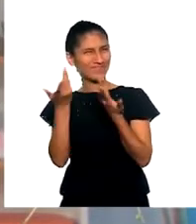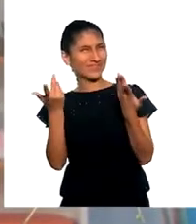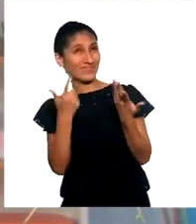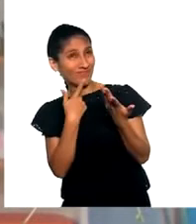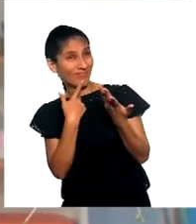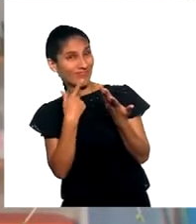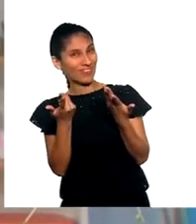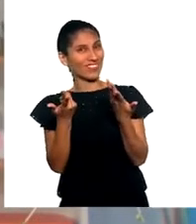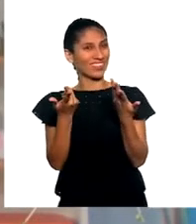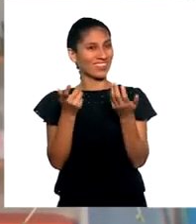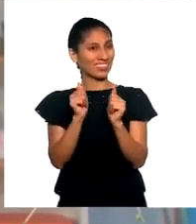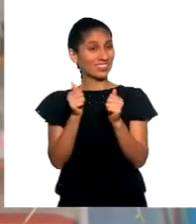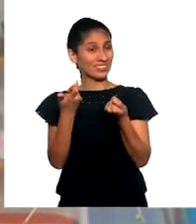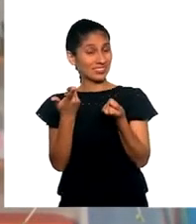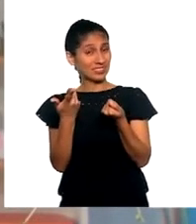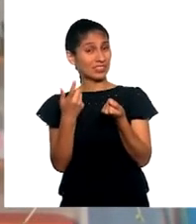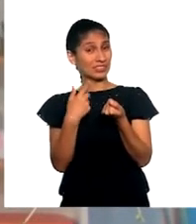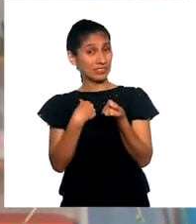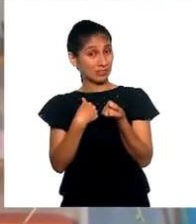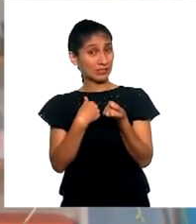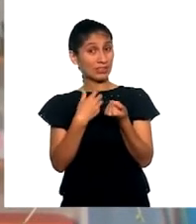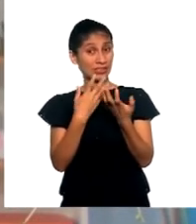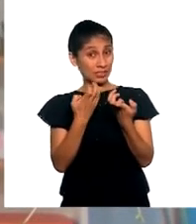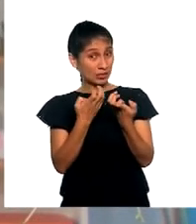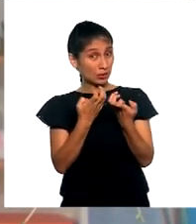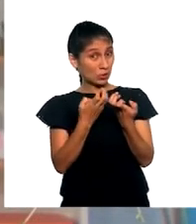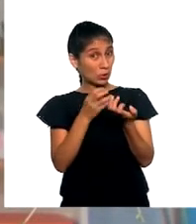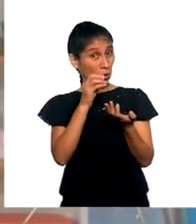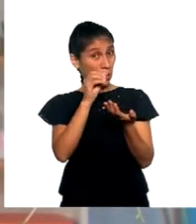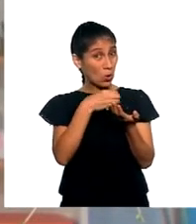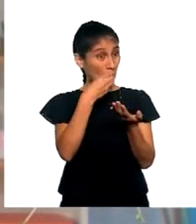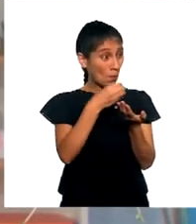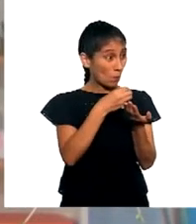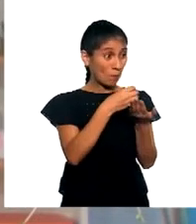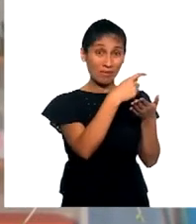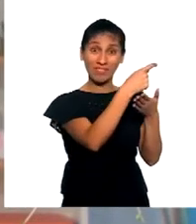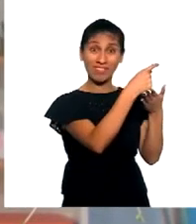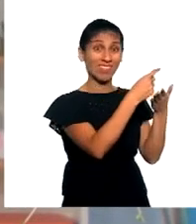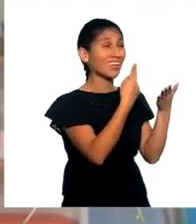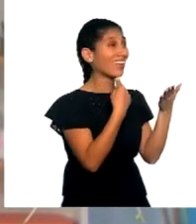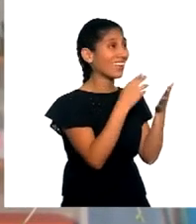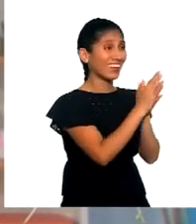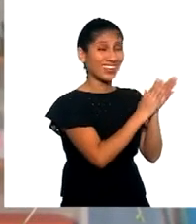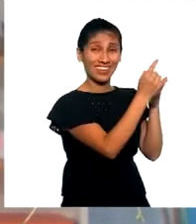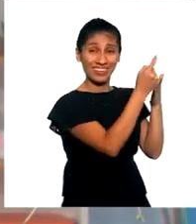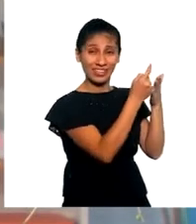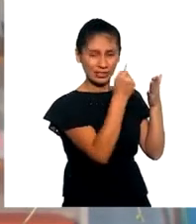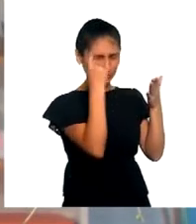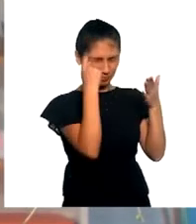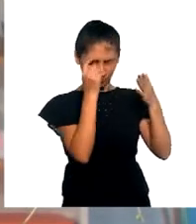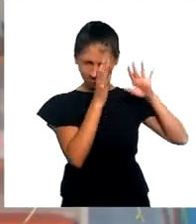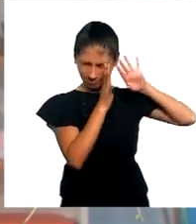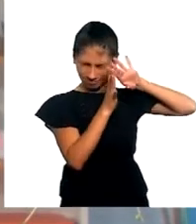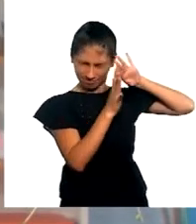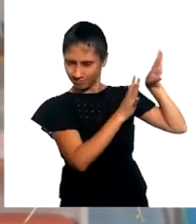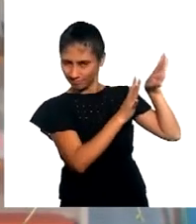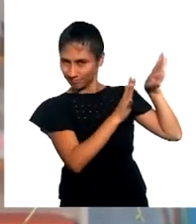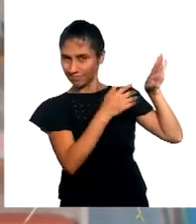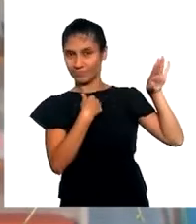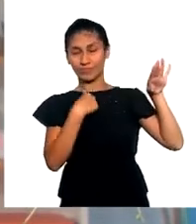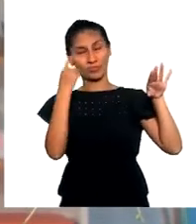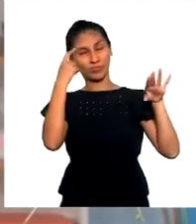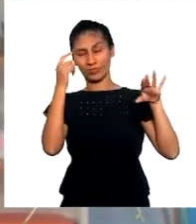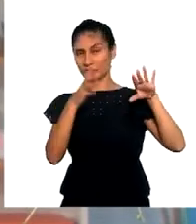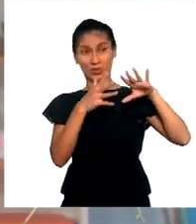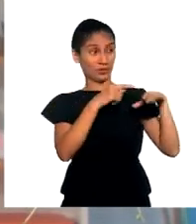realmente realmente quería comer todas esas cosas me tocó priorizar porque tampoco quiero sentir que me